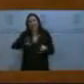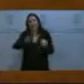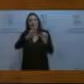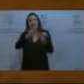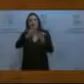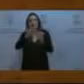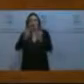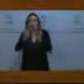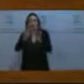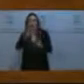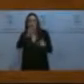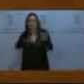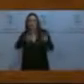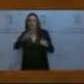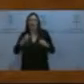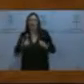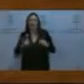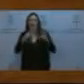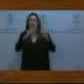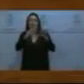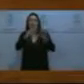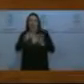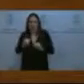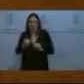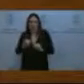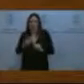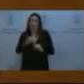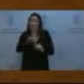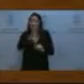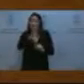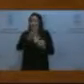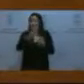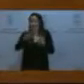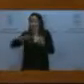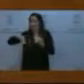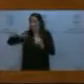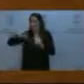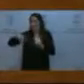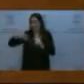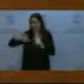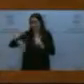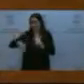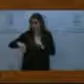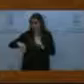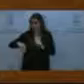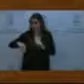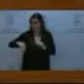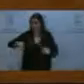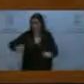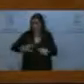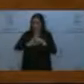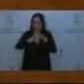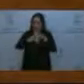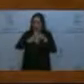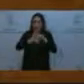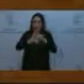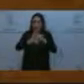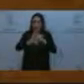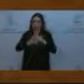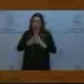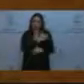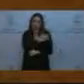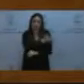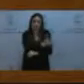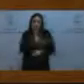9.000 habitantes, así como de sus 39 presidentes y sus correspondientes vocales, que se desviven